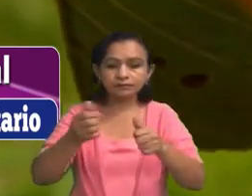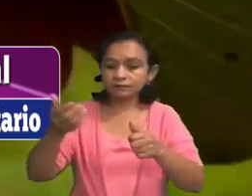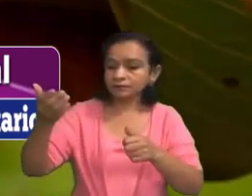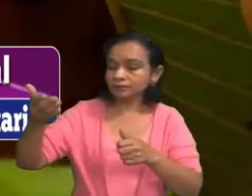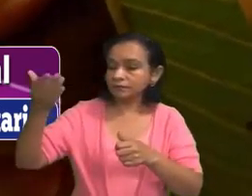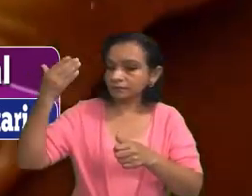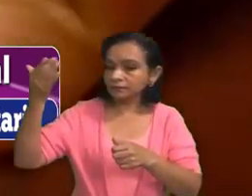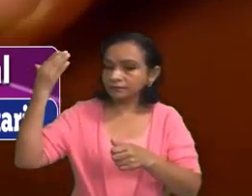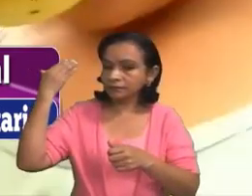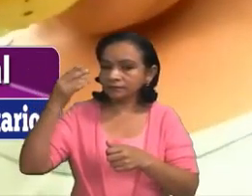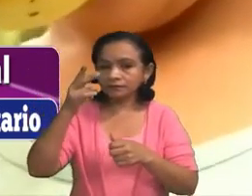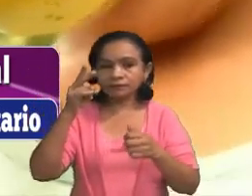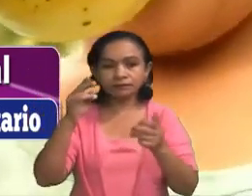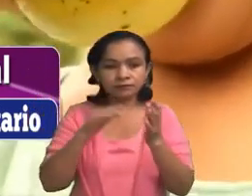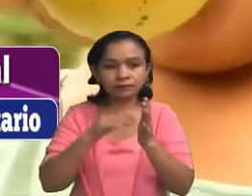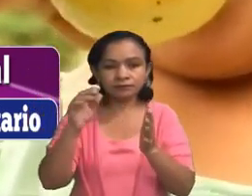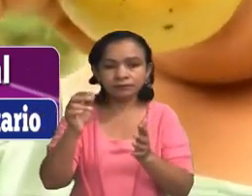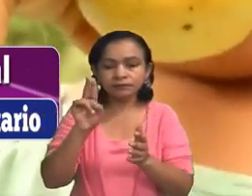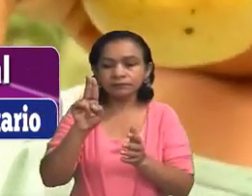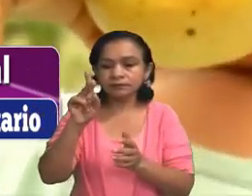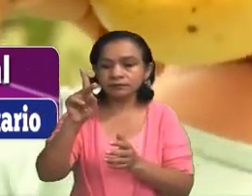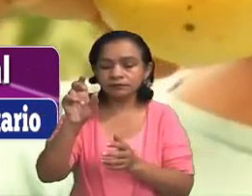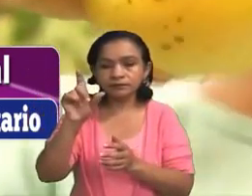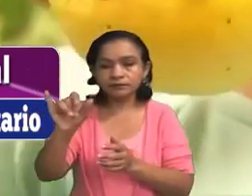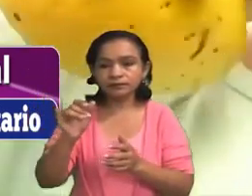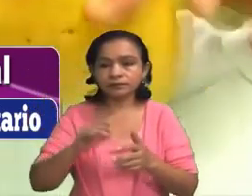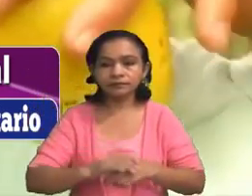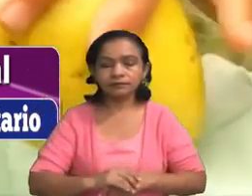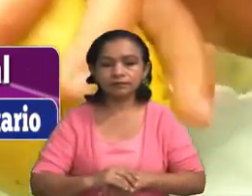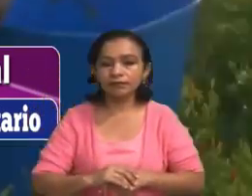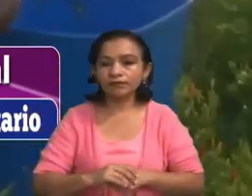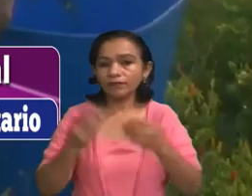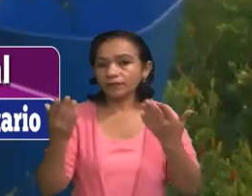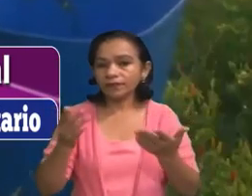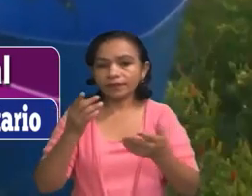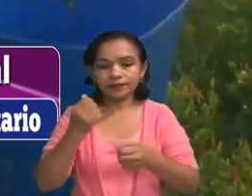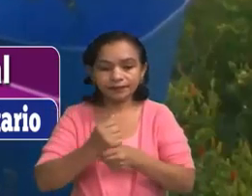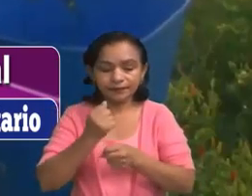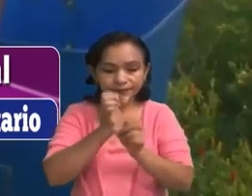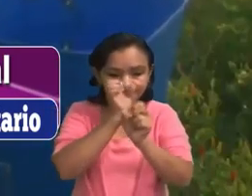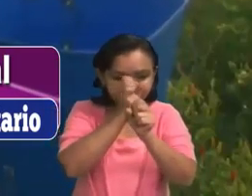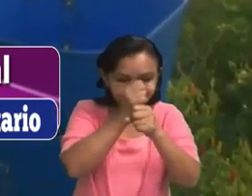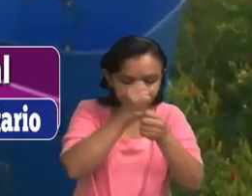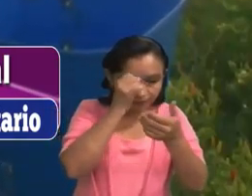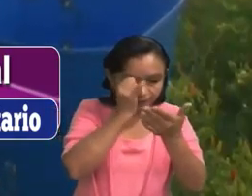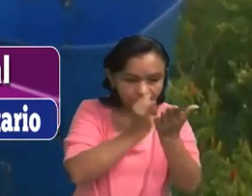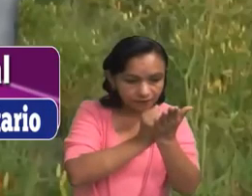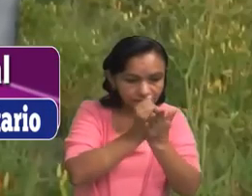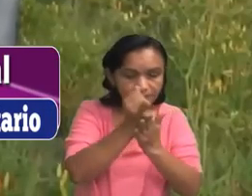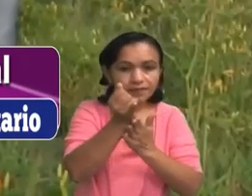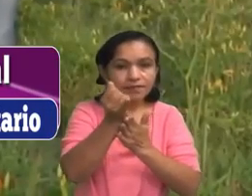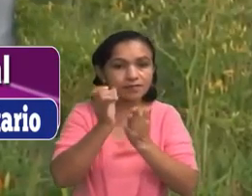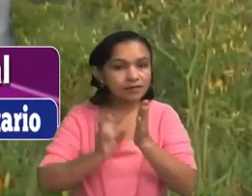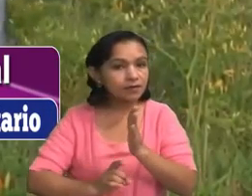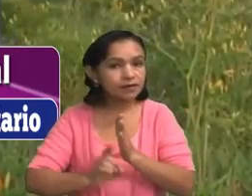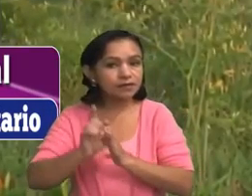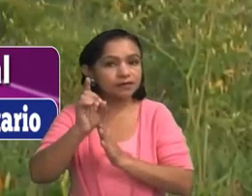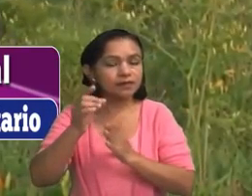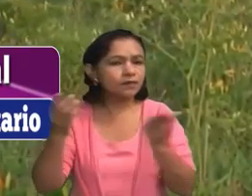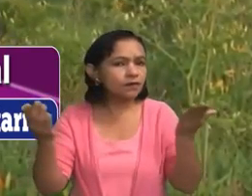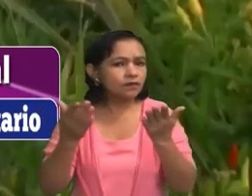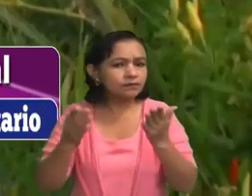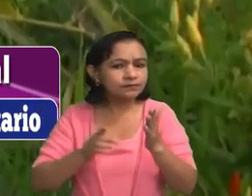congreso que se desarrolló en la UPOLI? Es decir, dentro de los laboratorios experimentales, dentro de los procesos de avance, ¿cuánto se ha